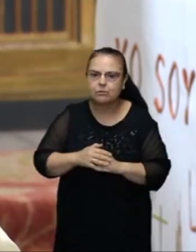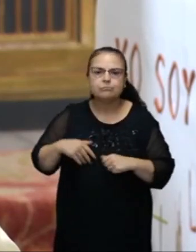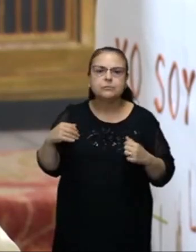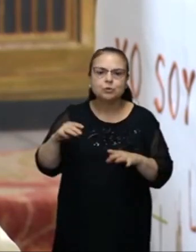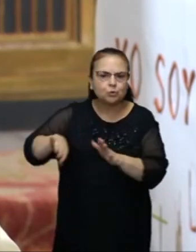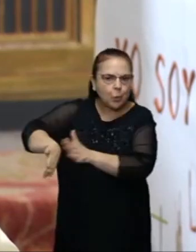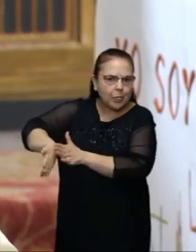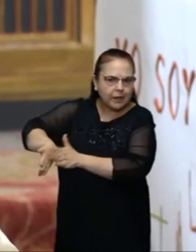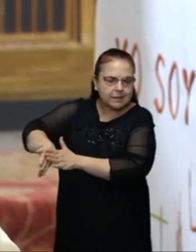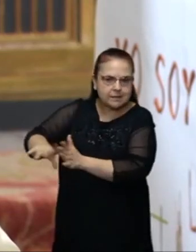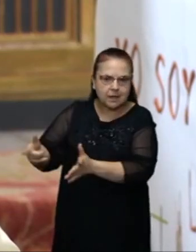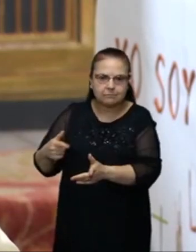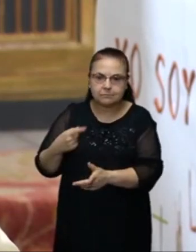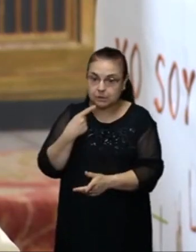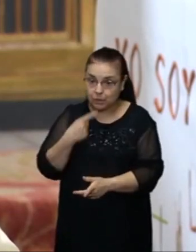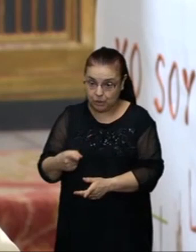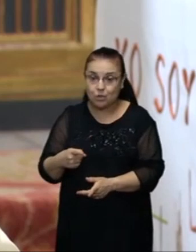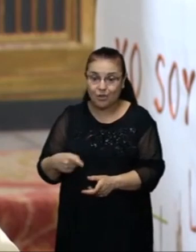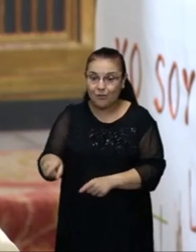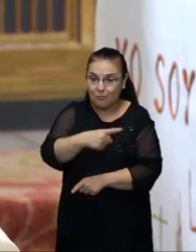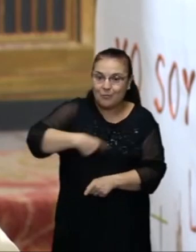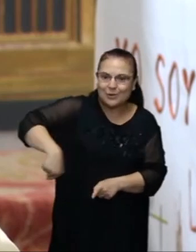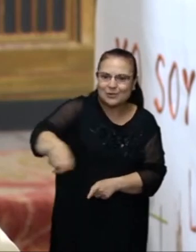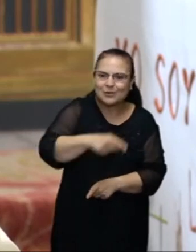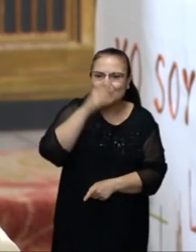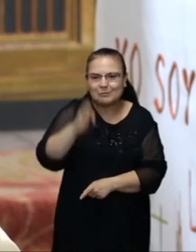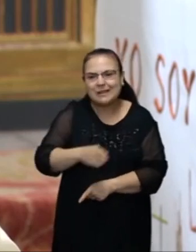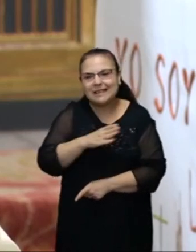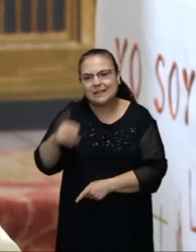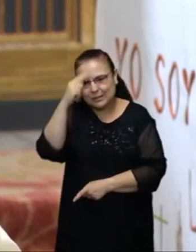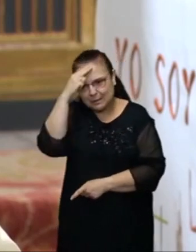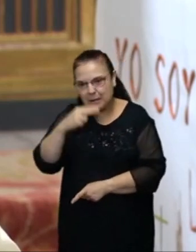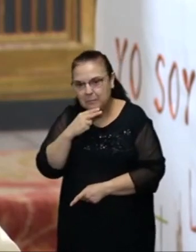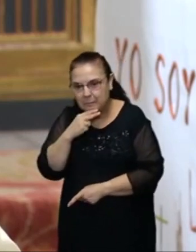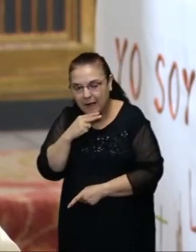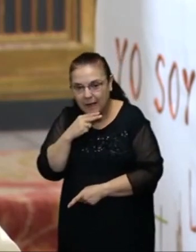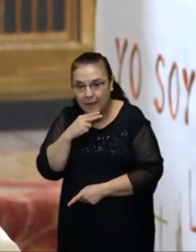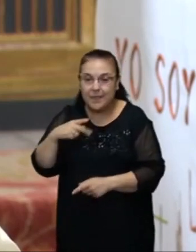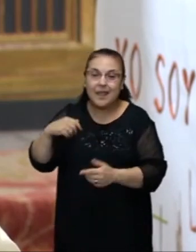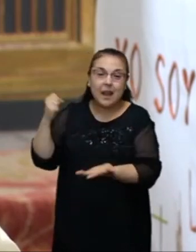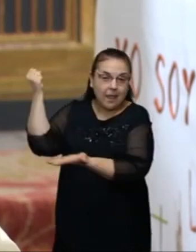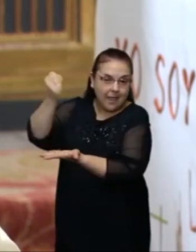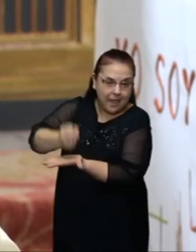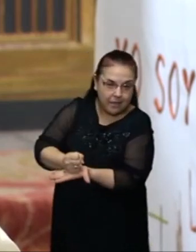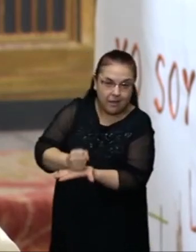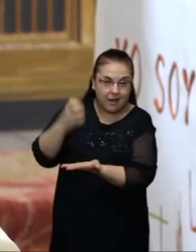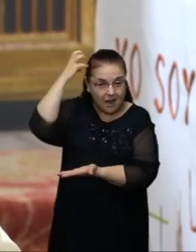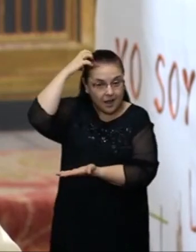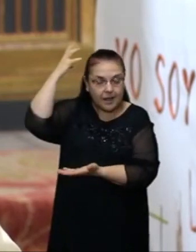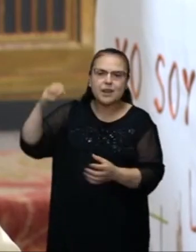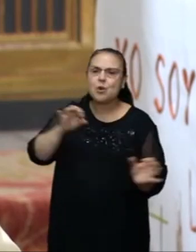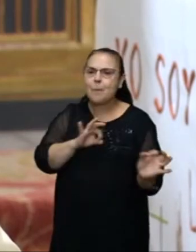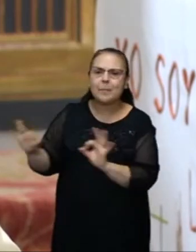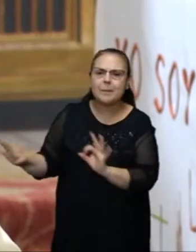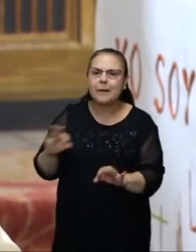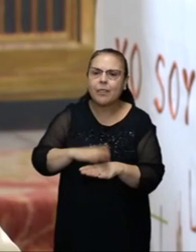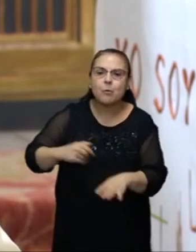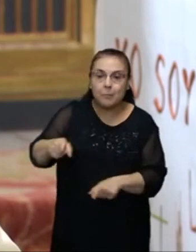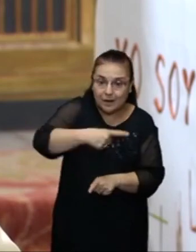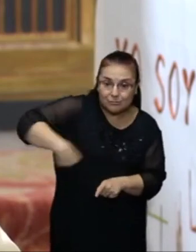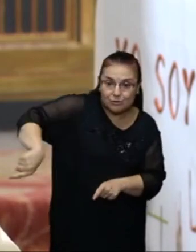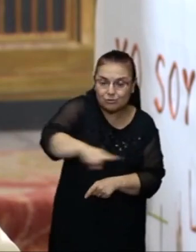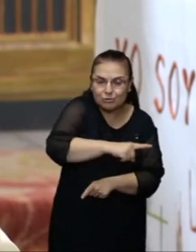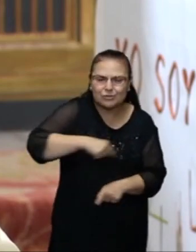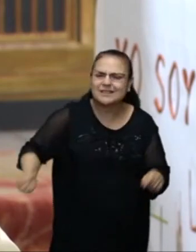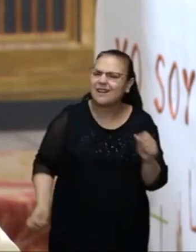derecha: venid vosotros, benditos de mi Padre, heredad el reino preparado para vosotros desde la